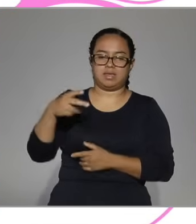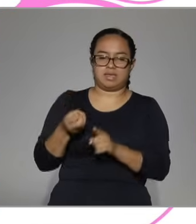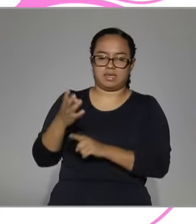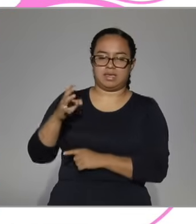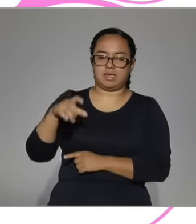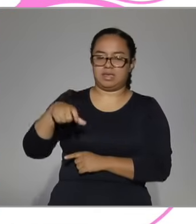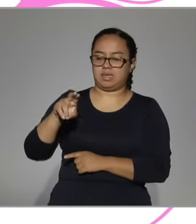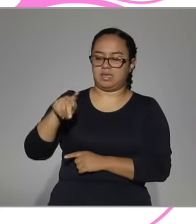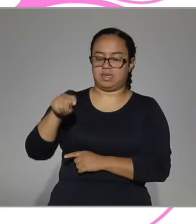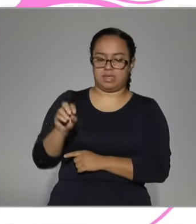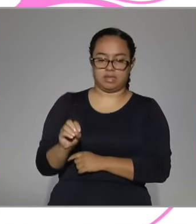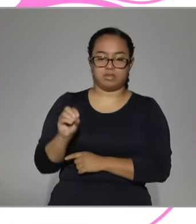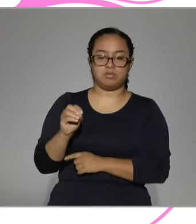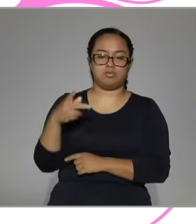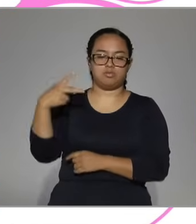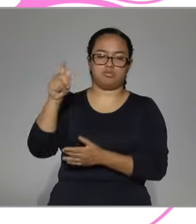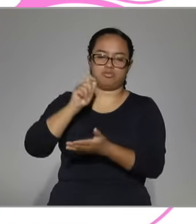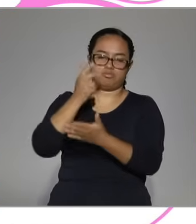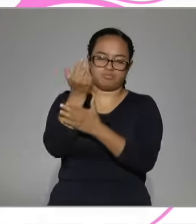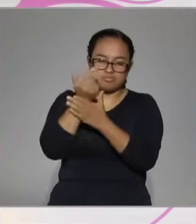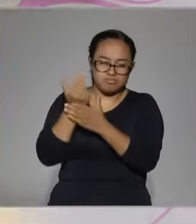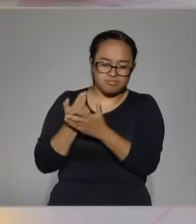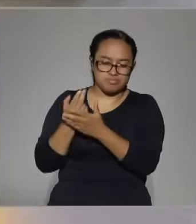caricaturista argentino.